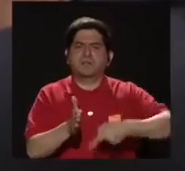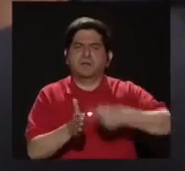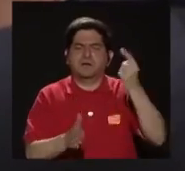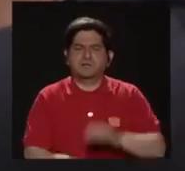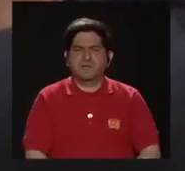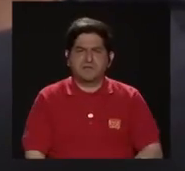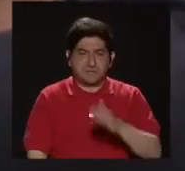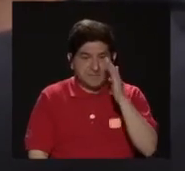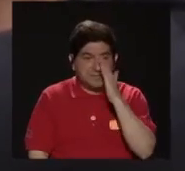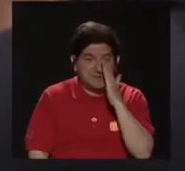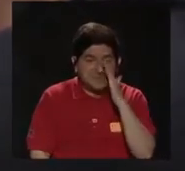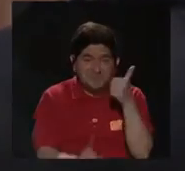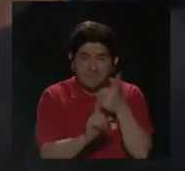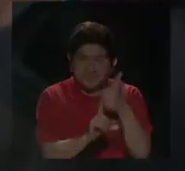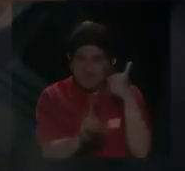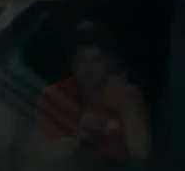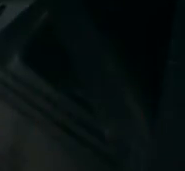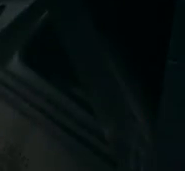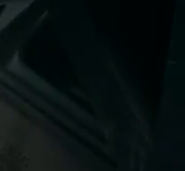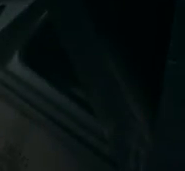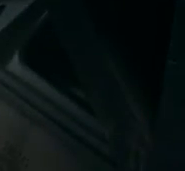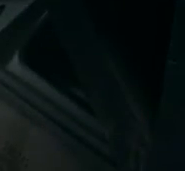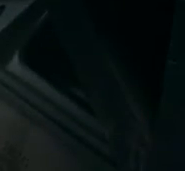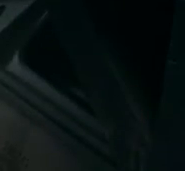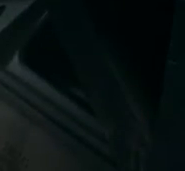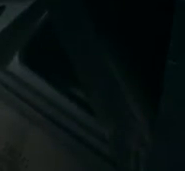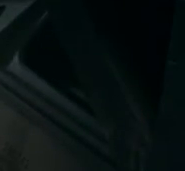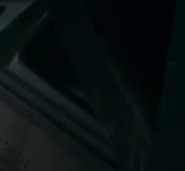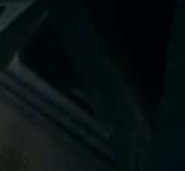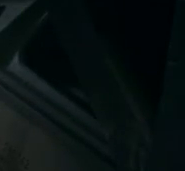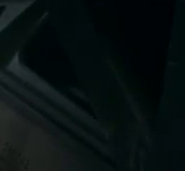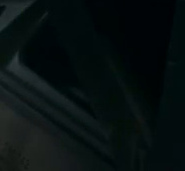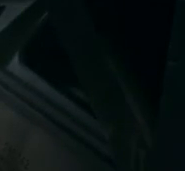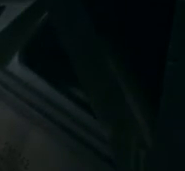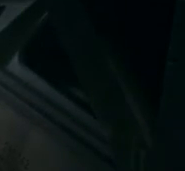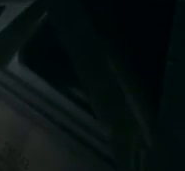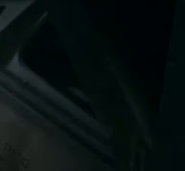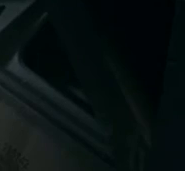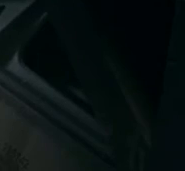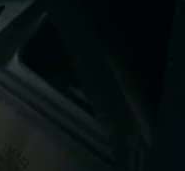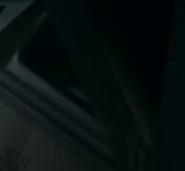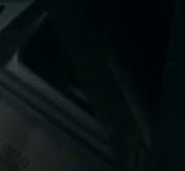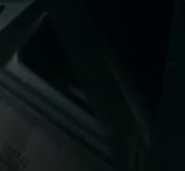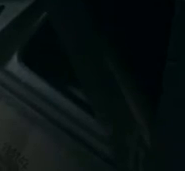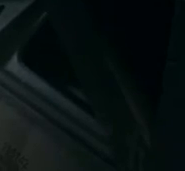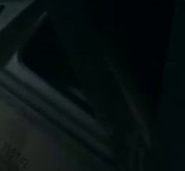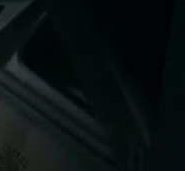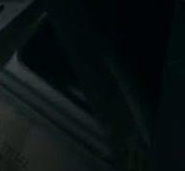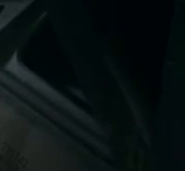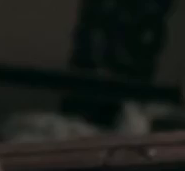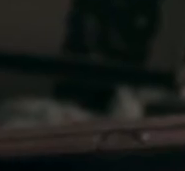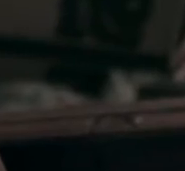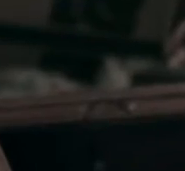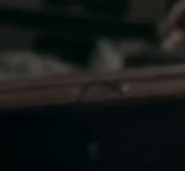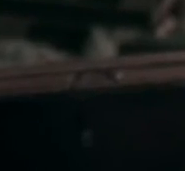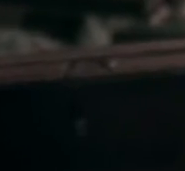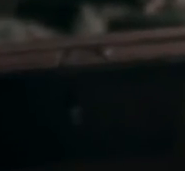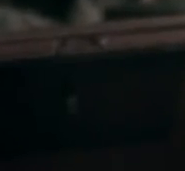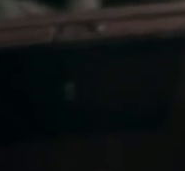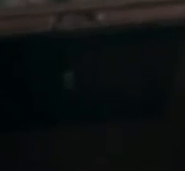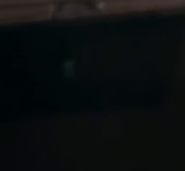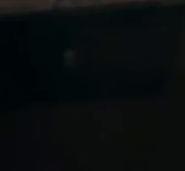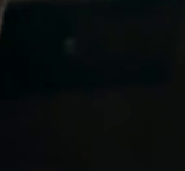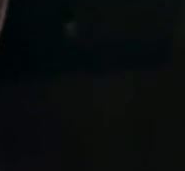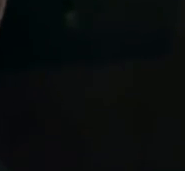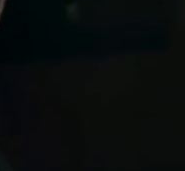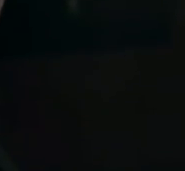las madres son las que reproducen los valores sexistas con más fiereza, y creo que fue honesto e importante haberlo